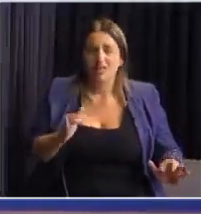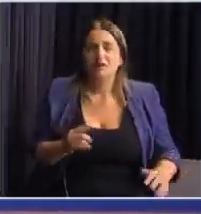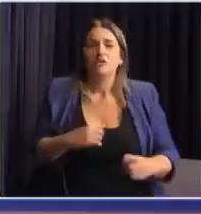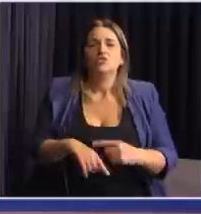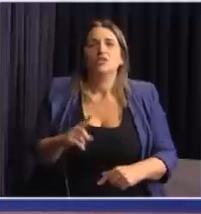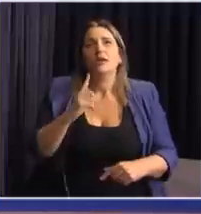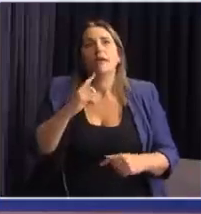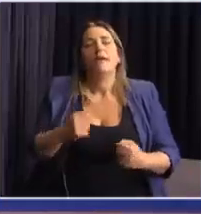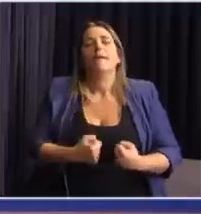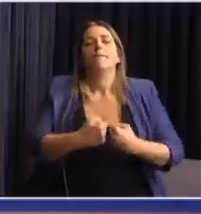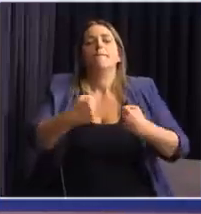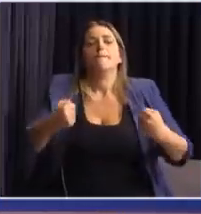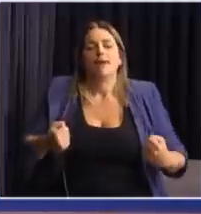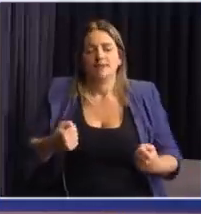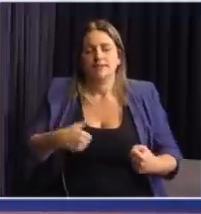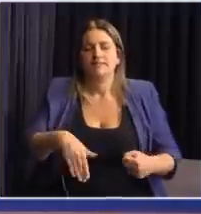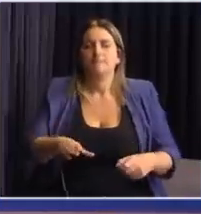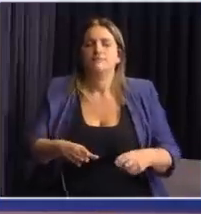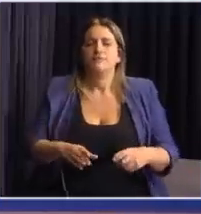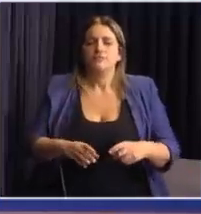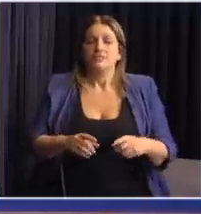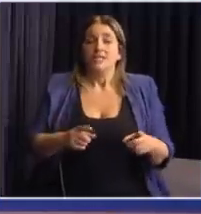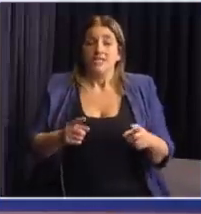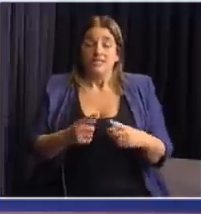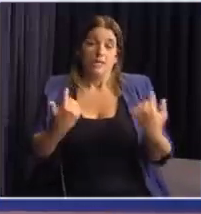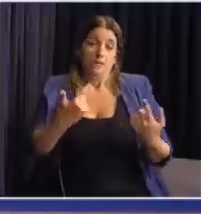las metas, obviamente. Entonces,